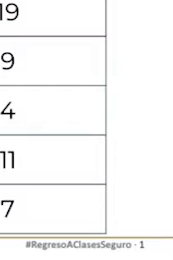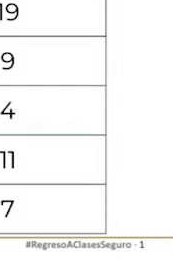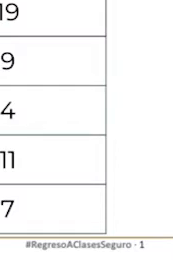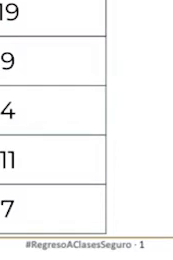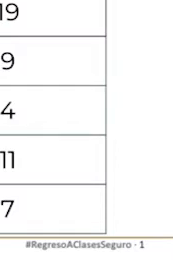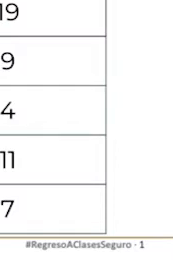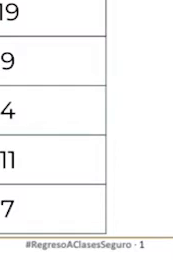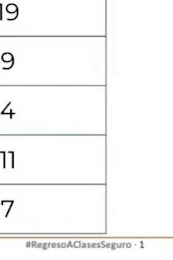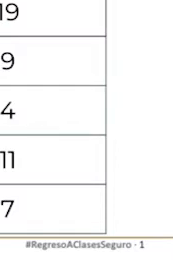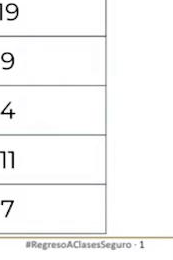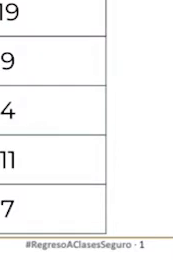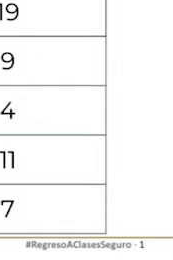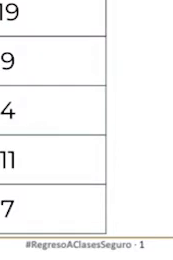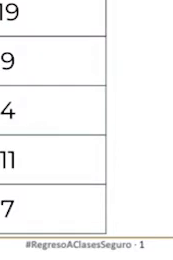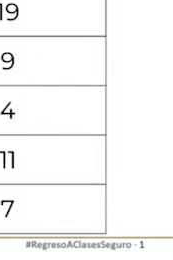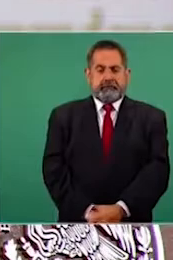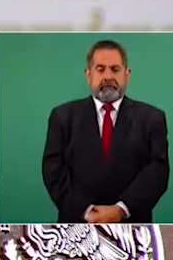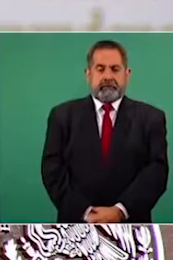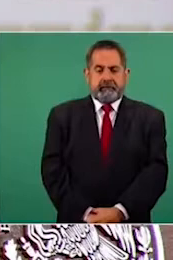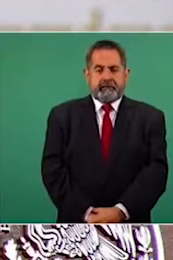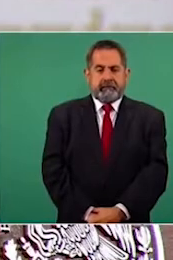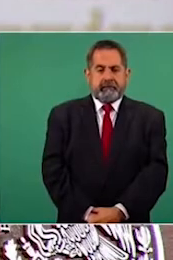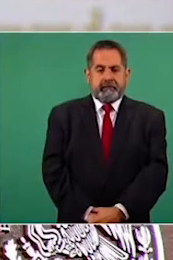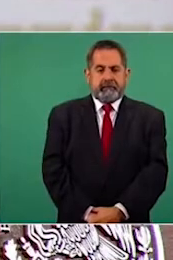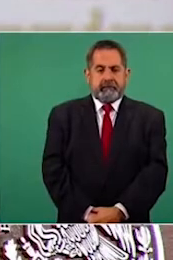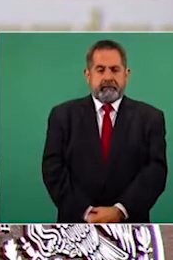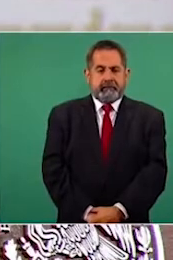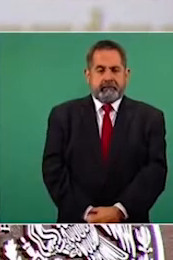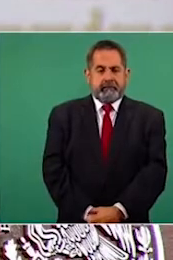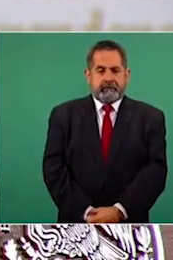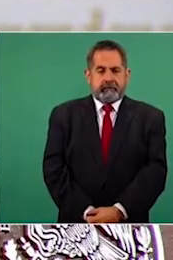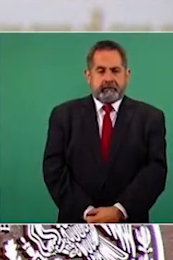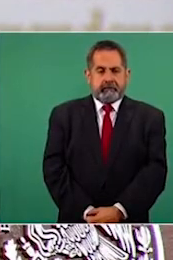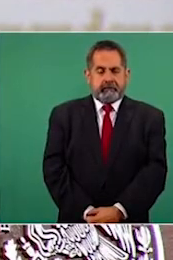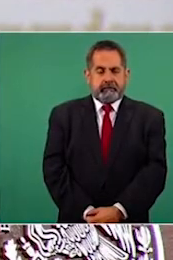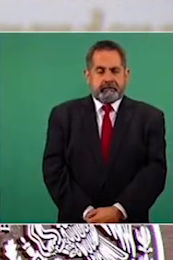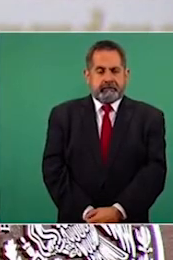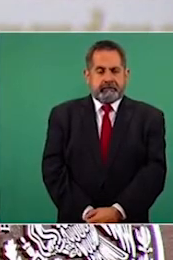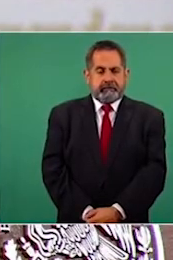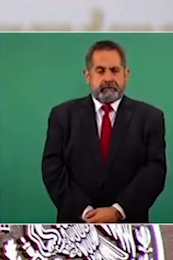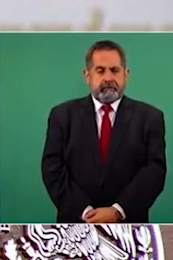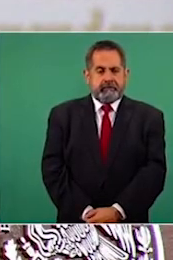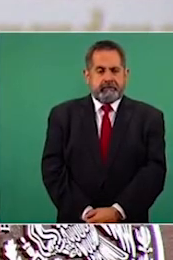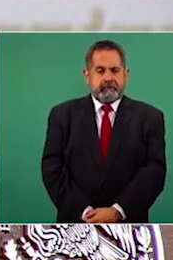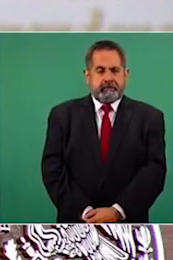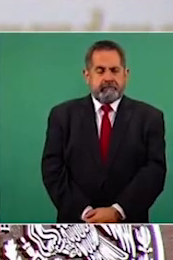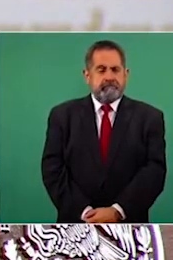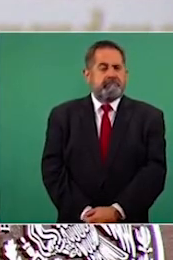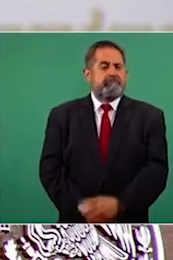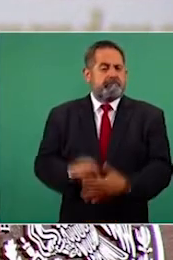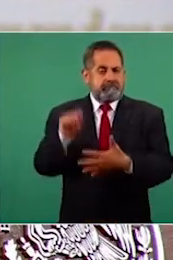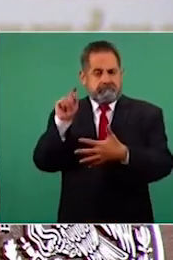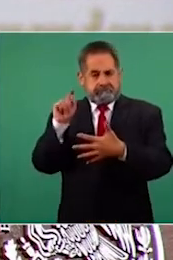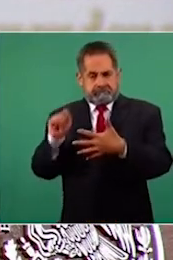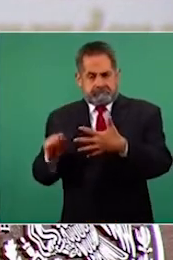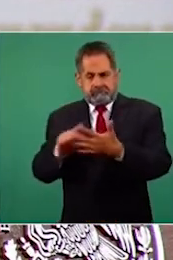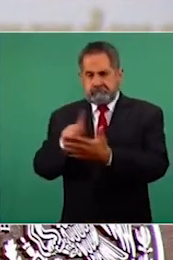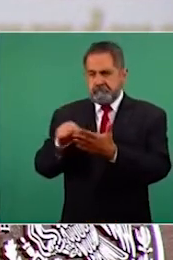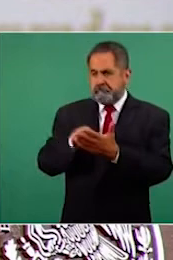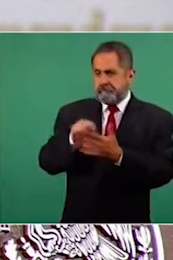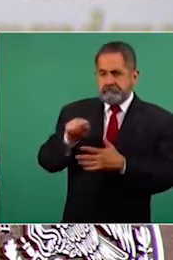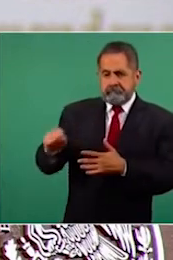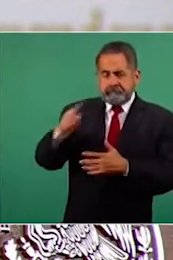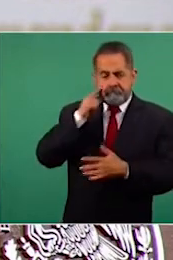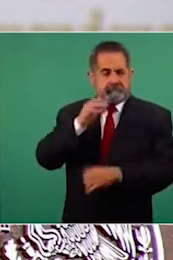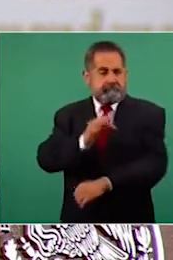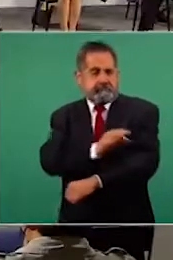352 y Veracruz 177 mil 913, con estos centros de vacunación que aquí